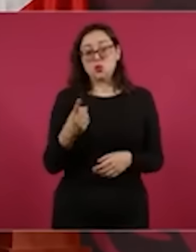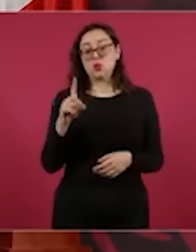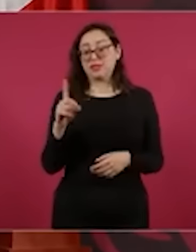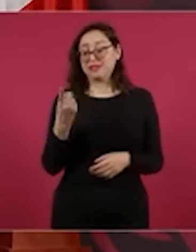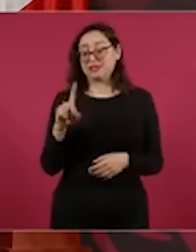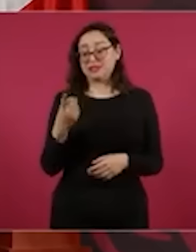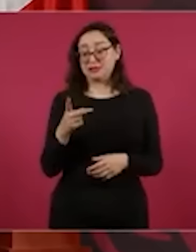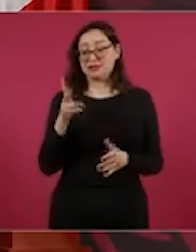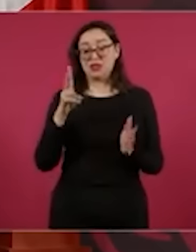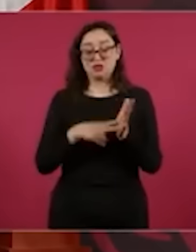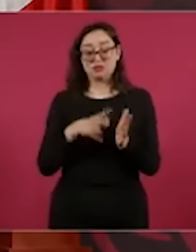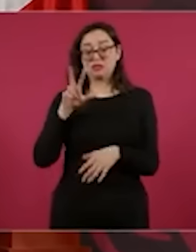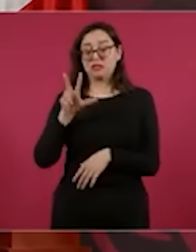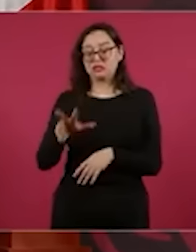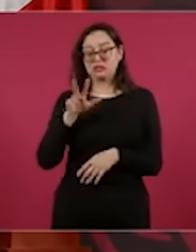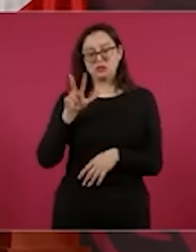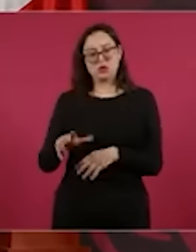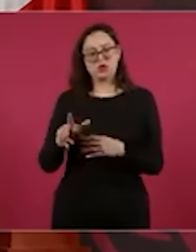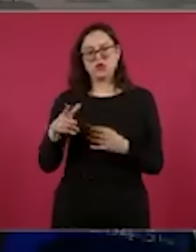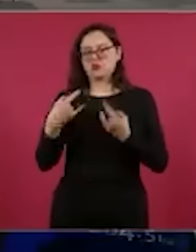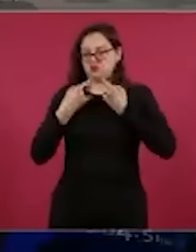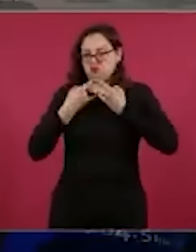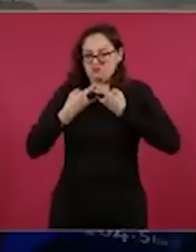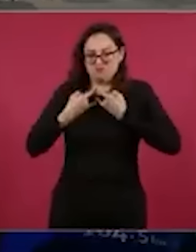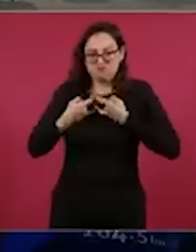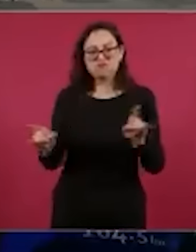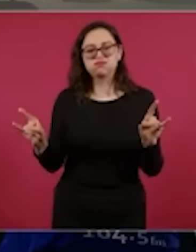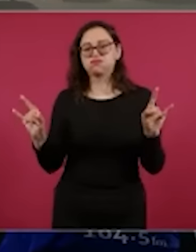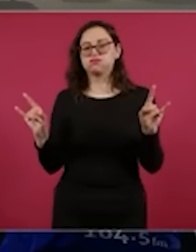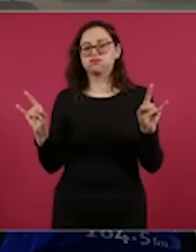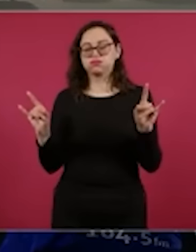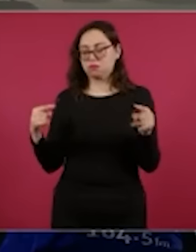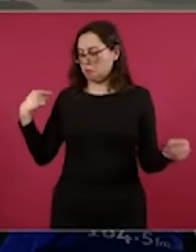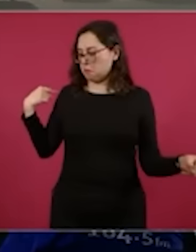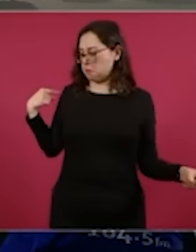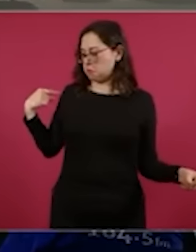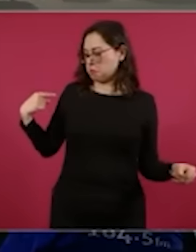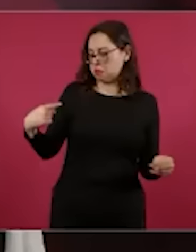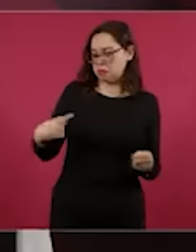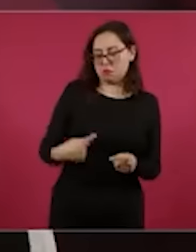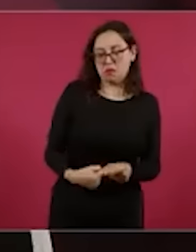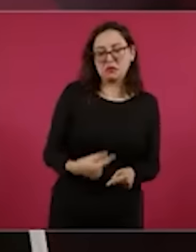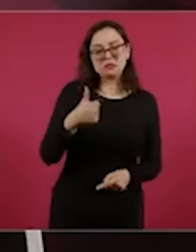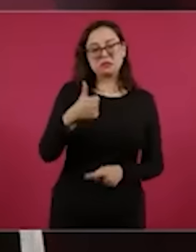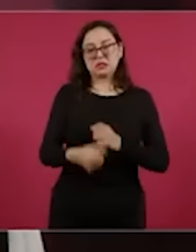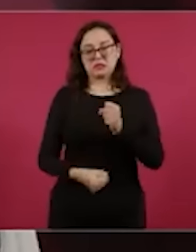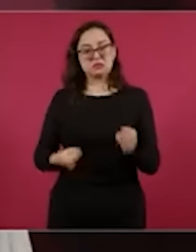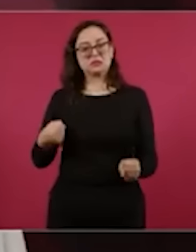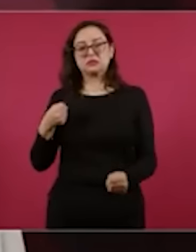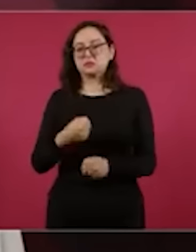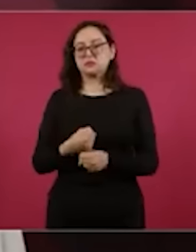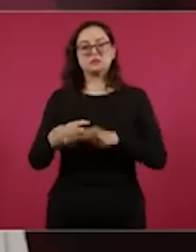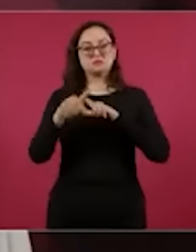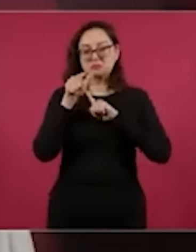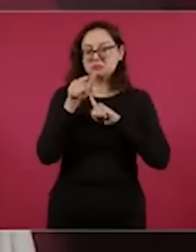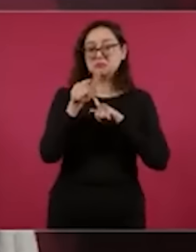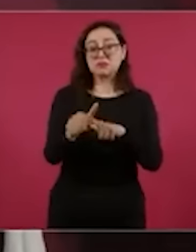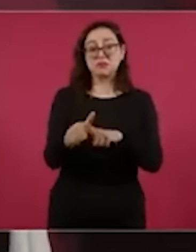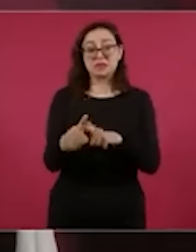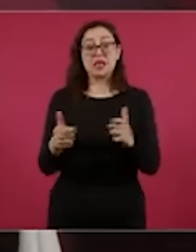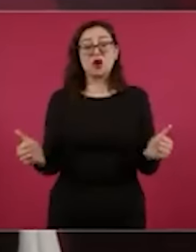1 de diciembre de 2018 se abrieron sus puertas por primera vez, no se han cerrado ni un día. Incluso en la época de pandemia, el presidente